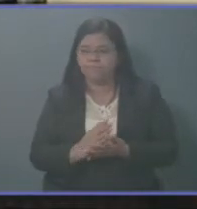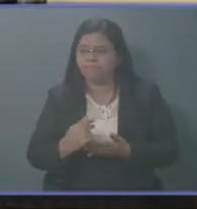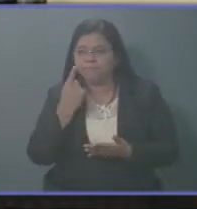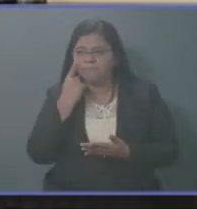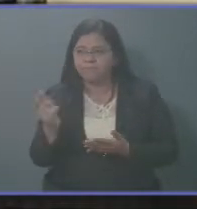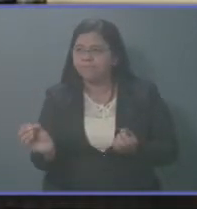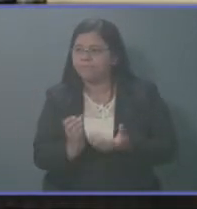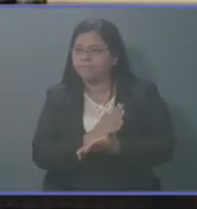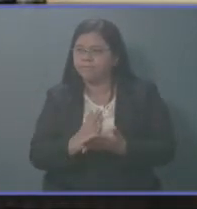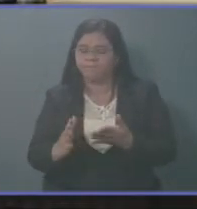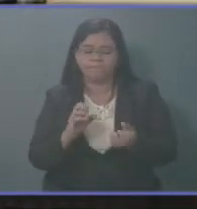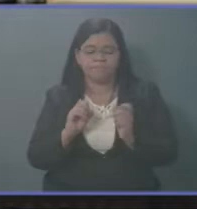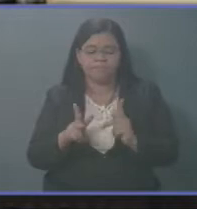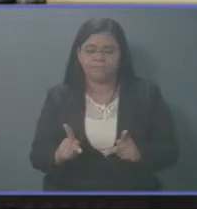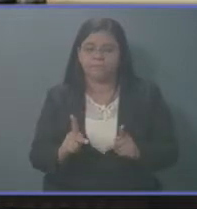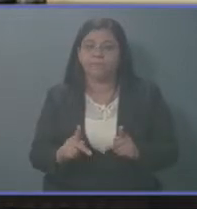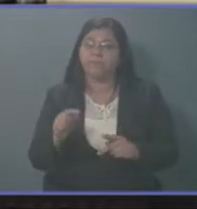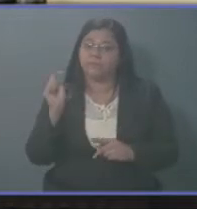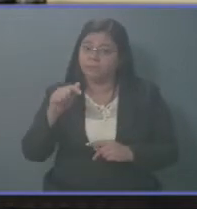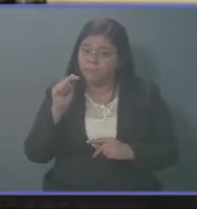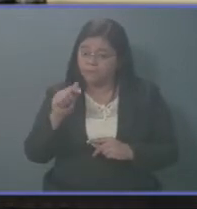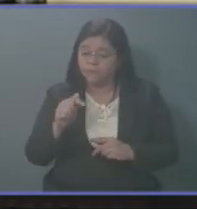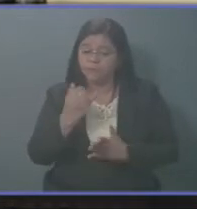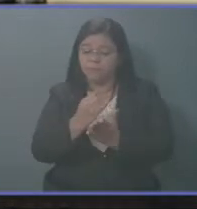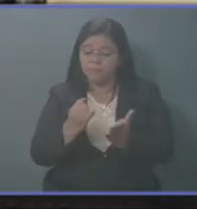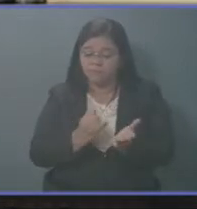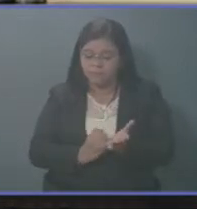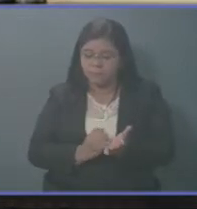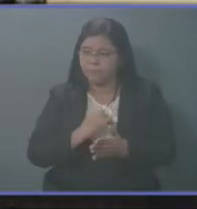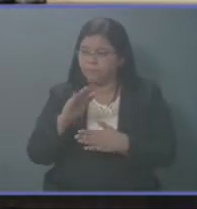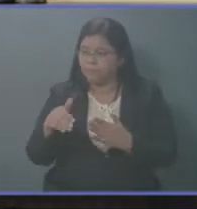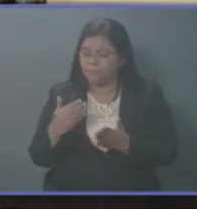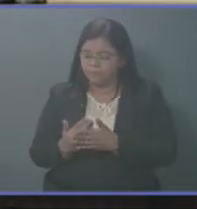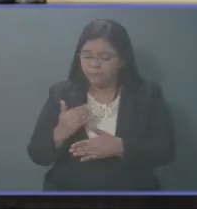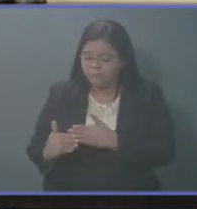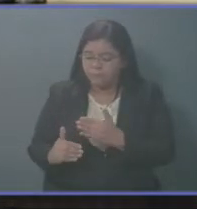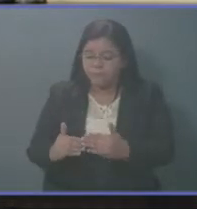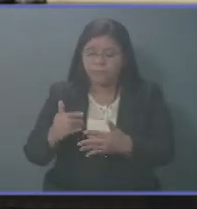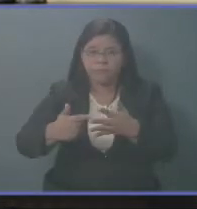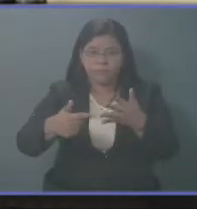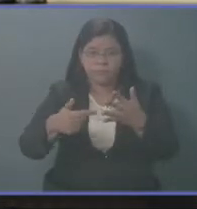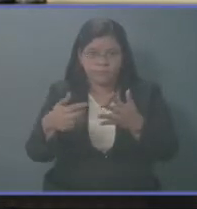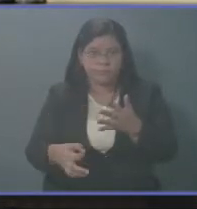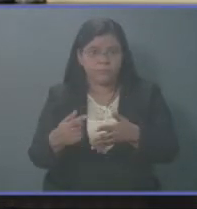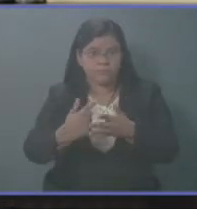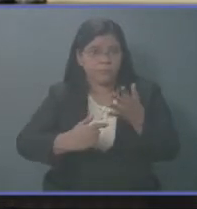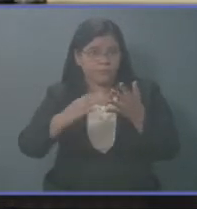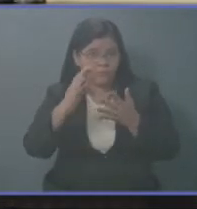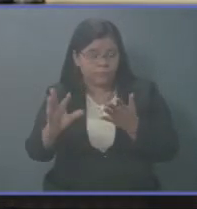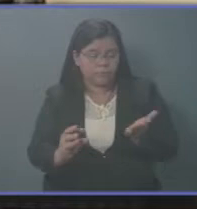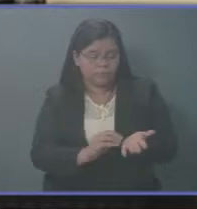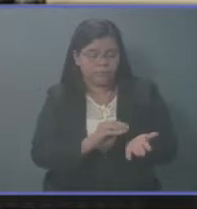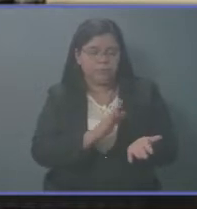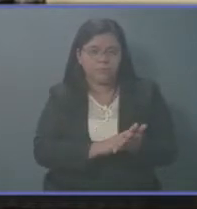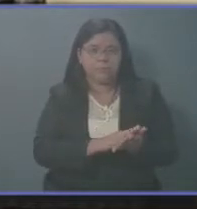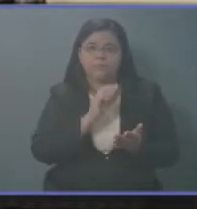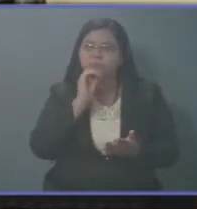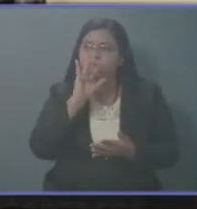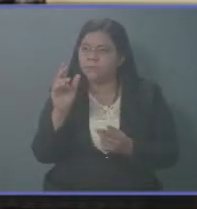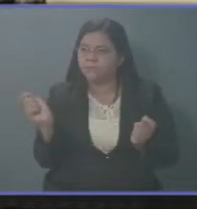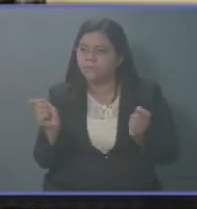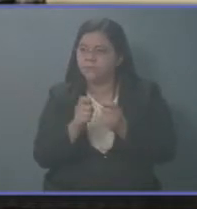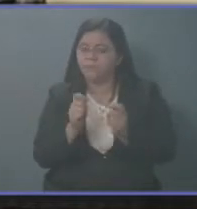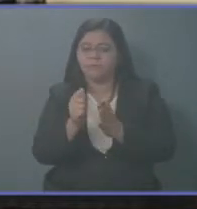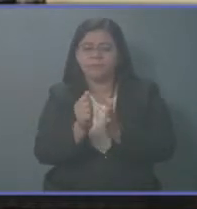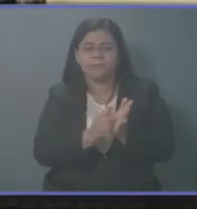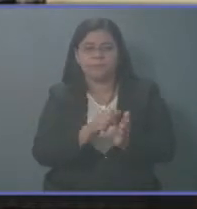la oportunidad de hacerlo. Por tanto, el diseño estructural del proceso de formación de ley que la Constitución ha establecido, específicamente en el